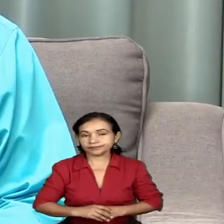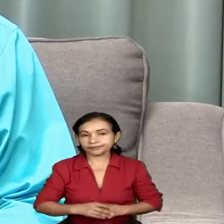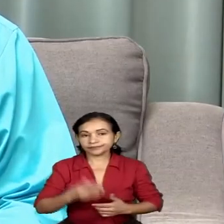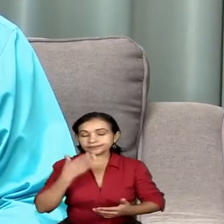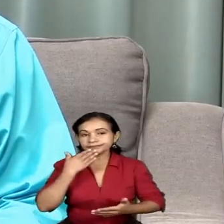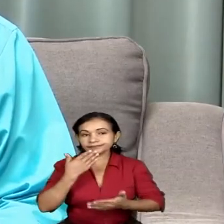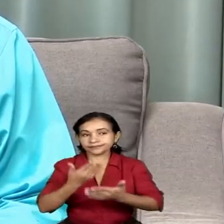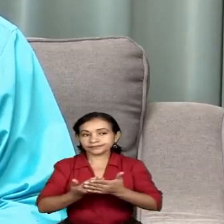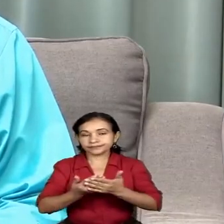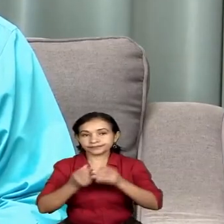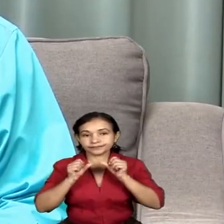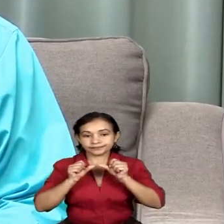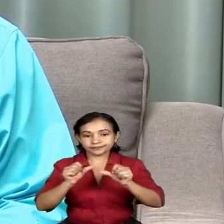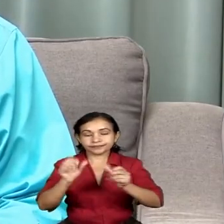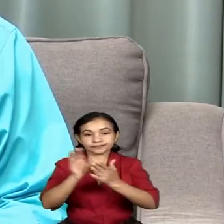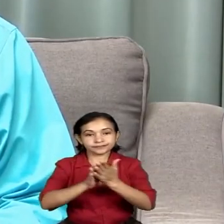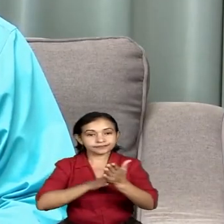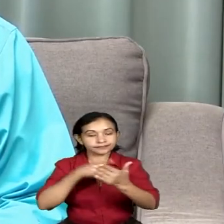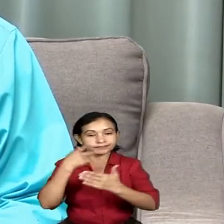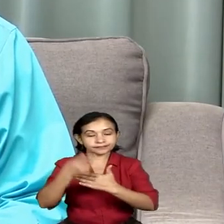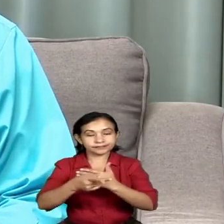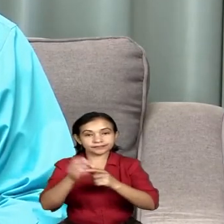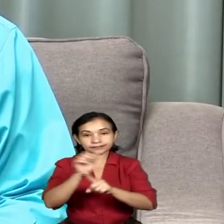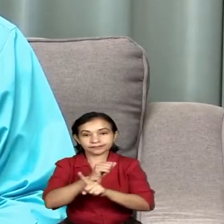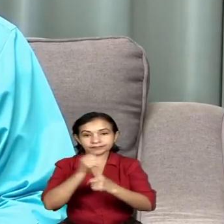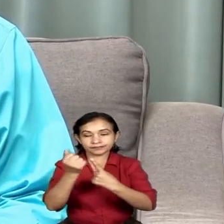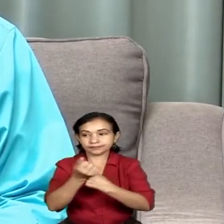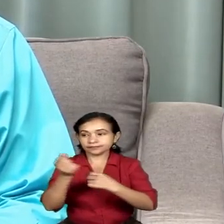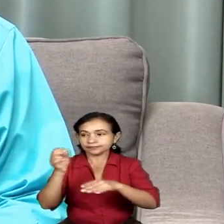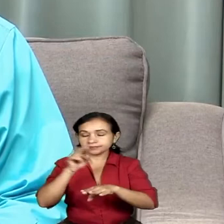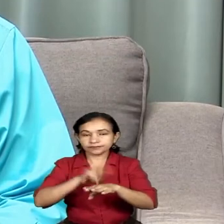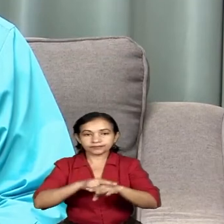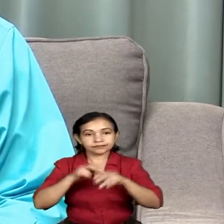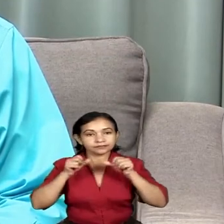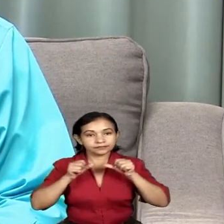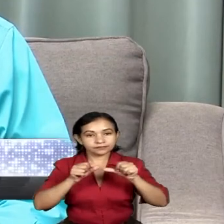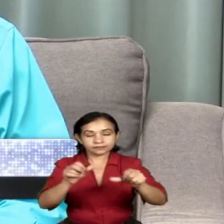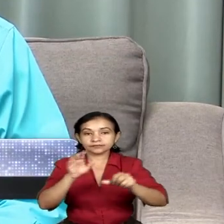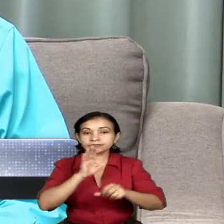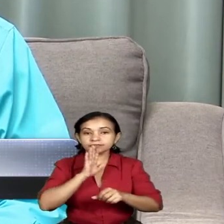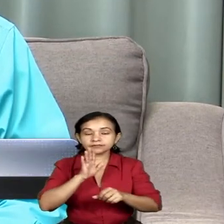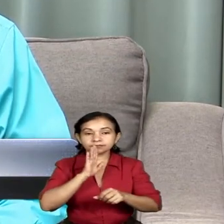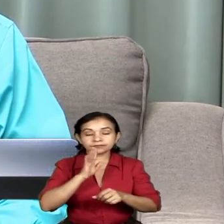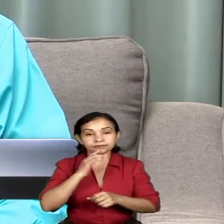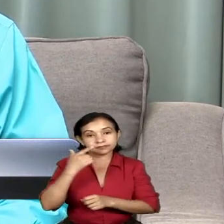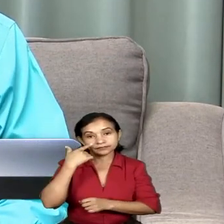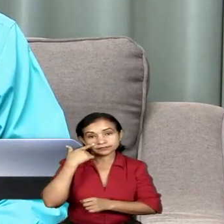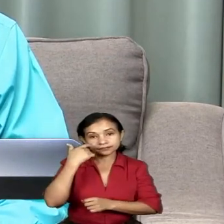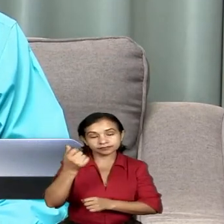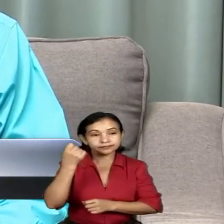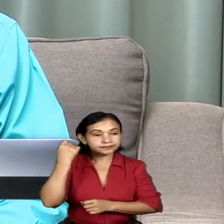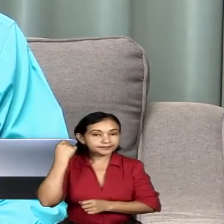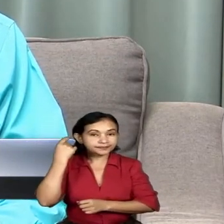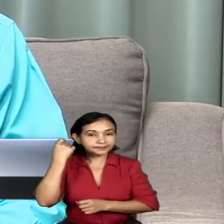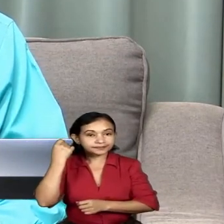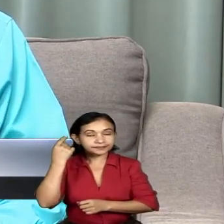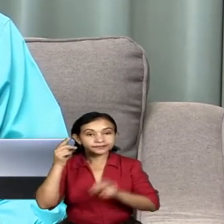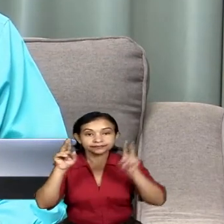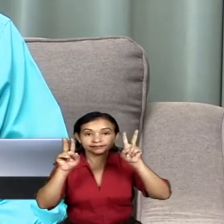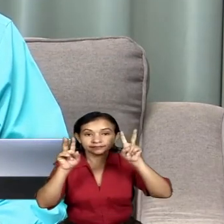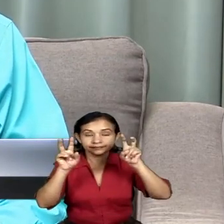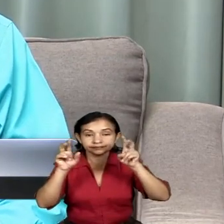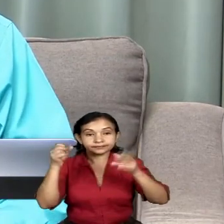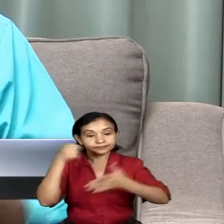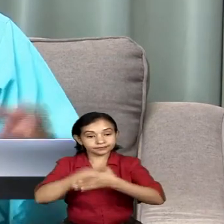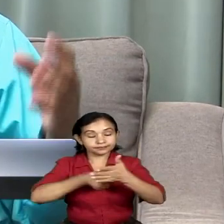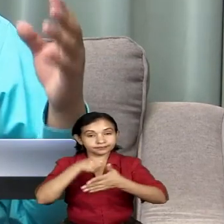Gracias por continuar en sintonía en su programa Desde el Parlamento. Continuamos nuestra conversación y conociendo y entendiendo el contexto de la